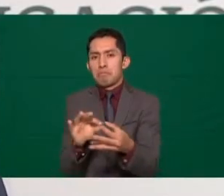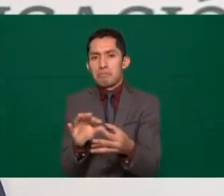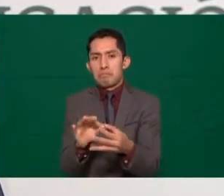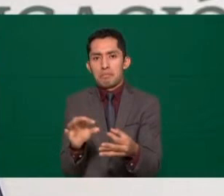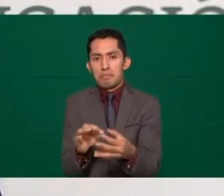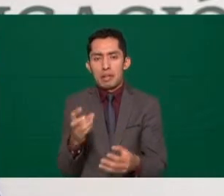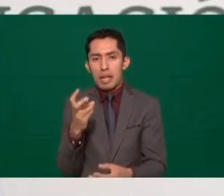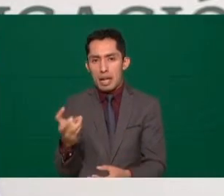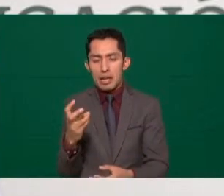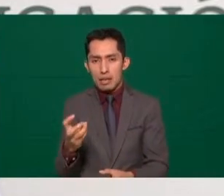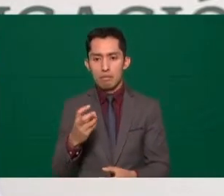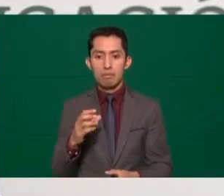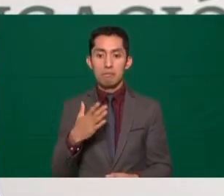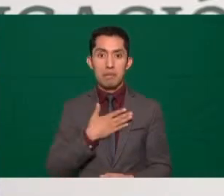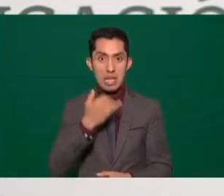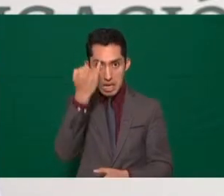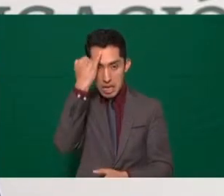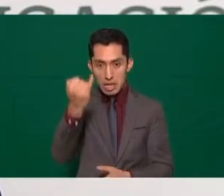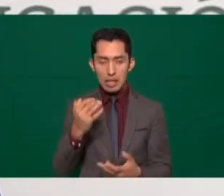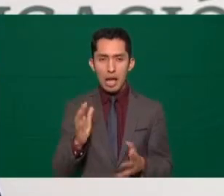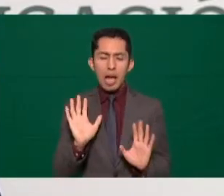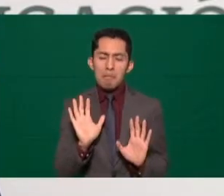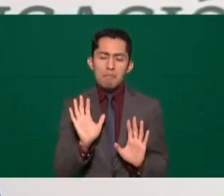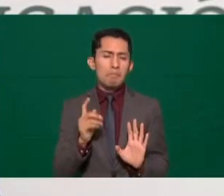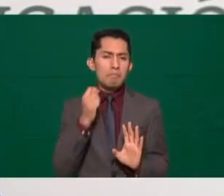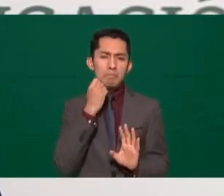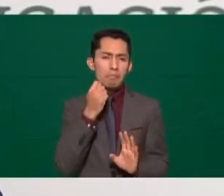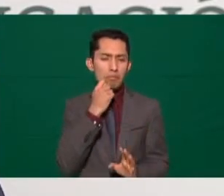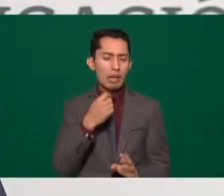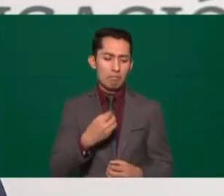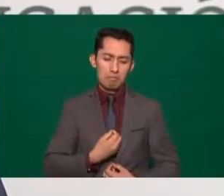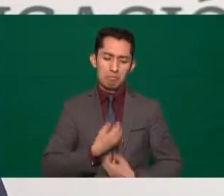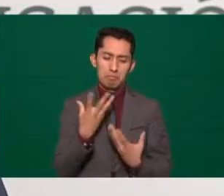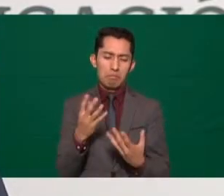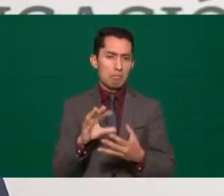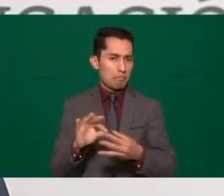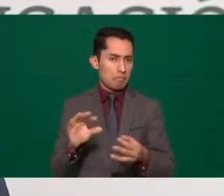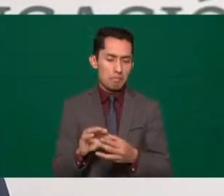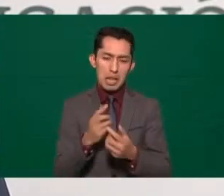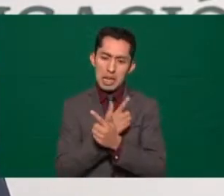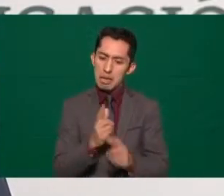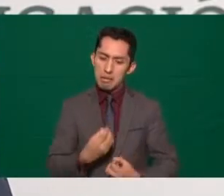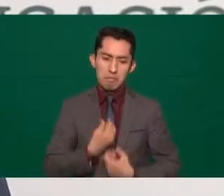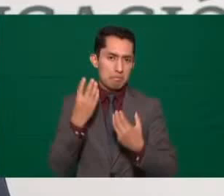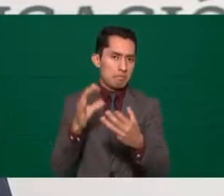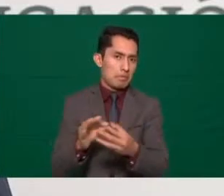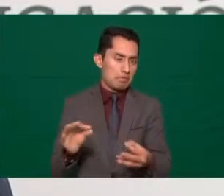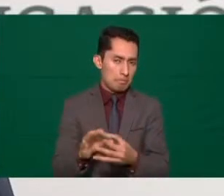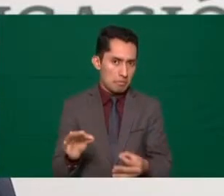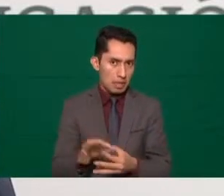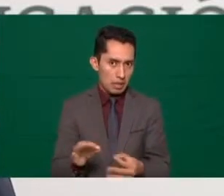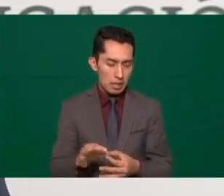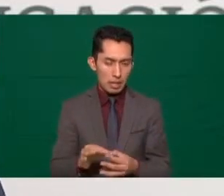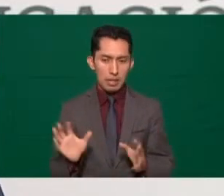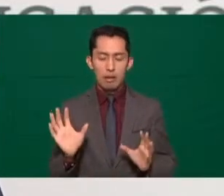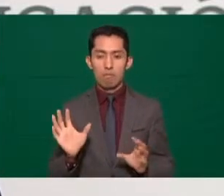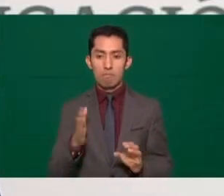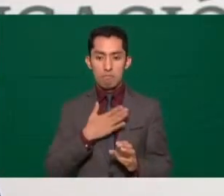cualquier idea, si tenemos cualquier forma de